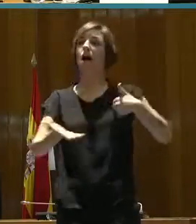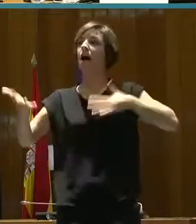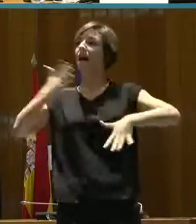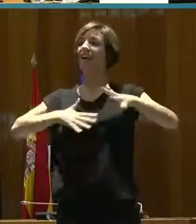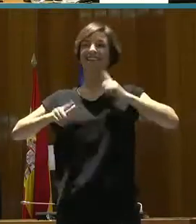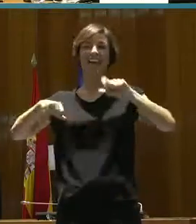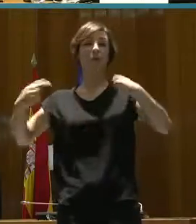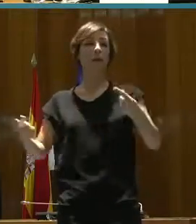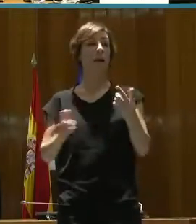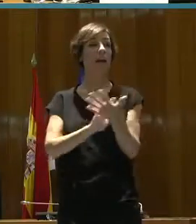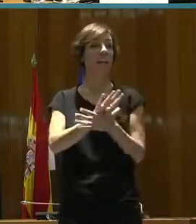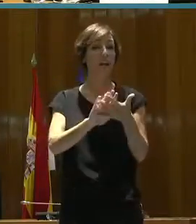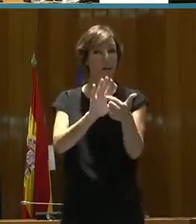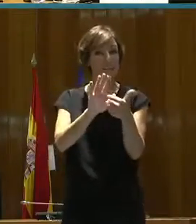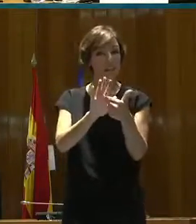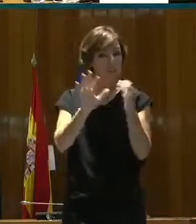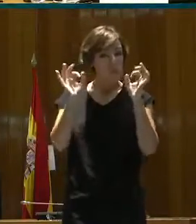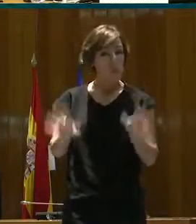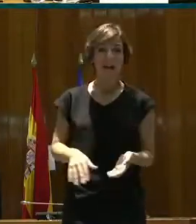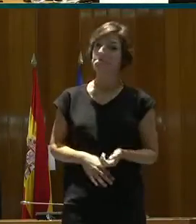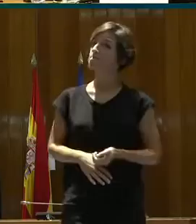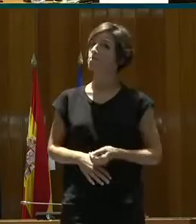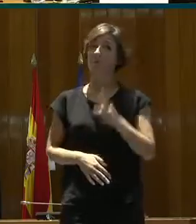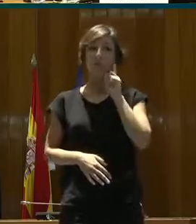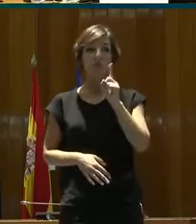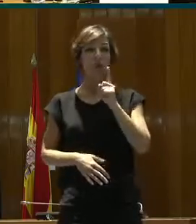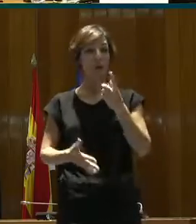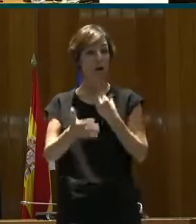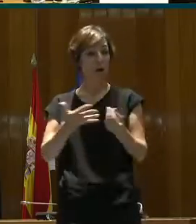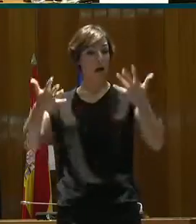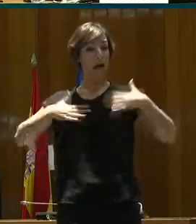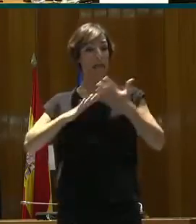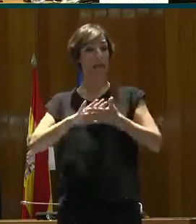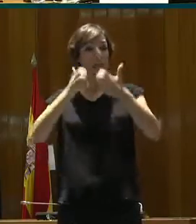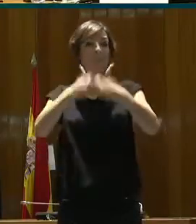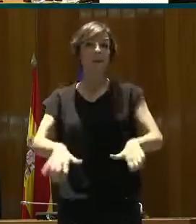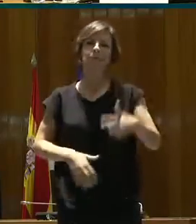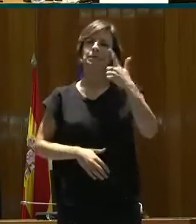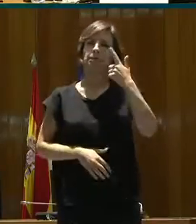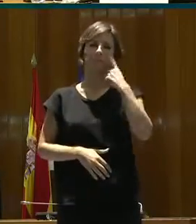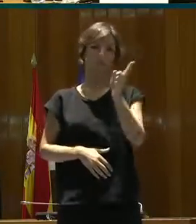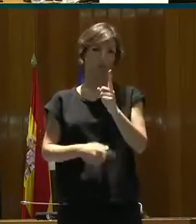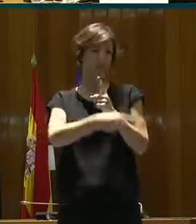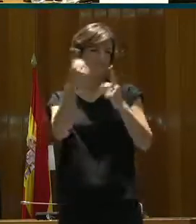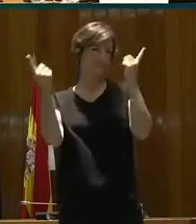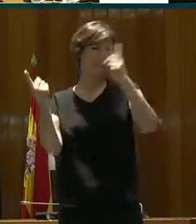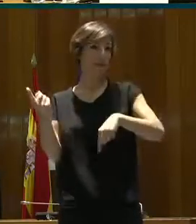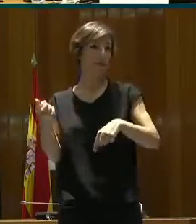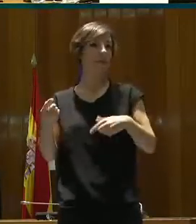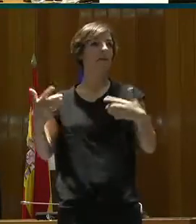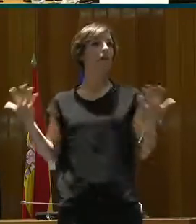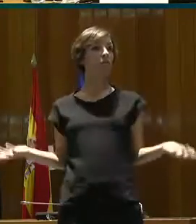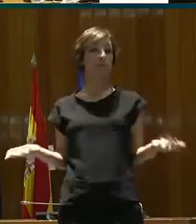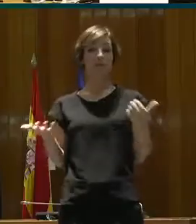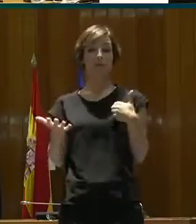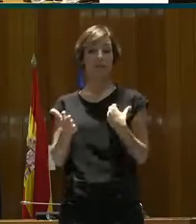no es el escenario por defecto para las personas sordas, como todos ustedes saben. Y por lo tanto accederán a la lengua de signos en